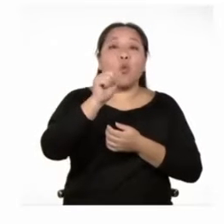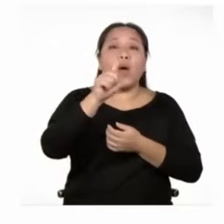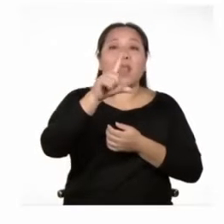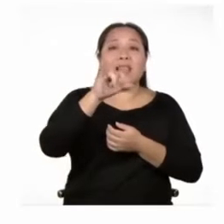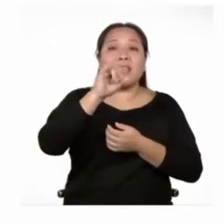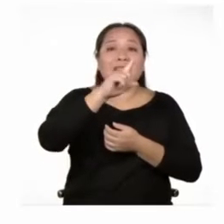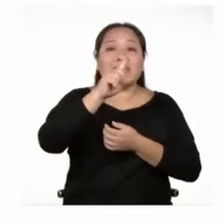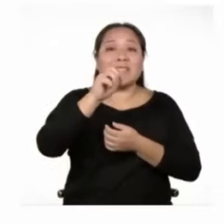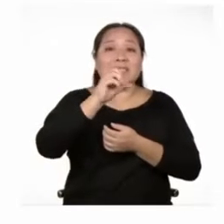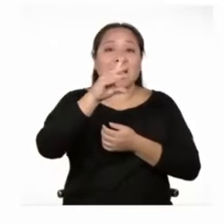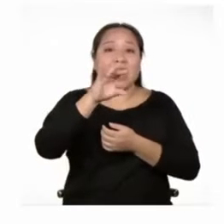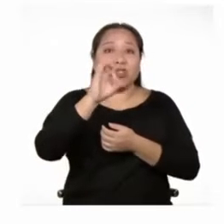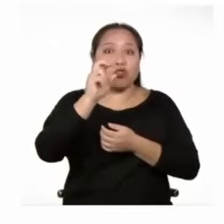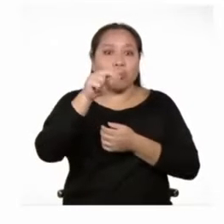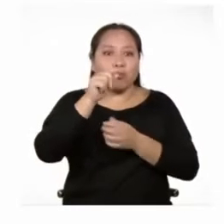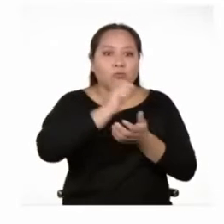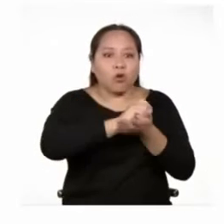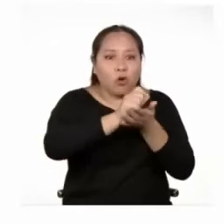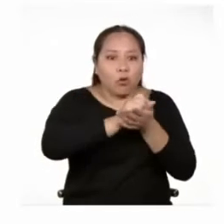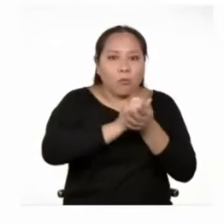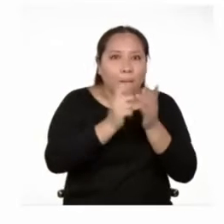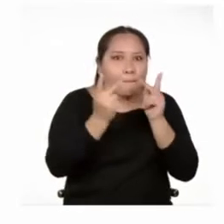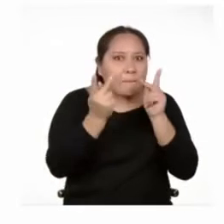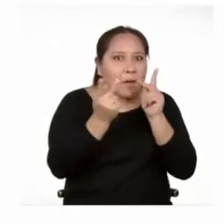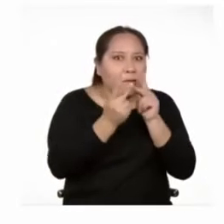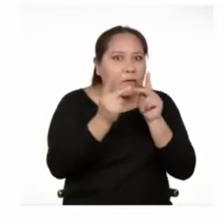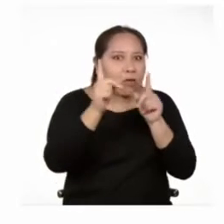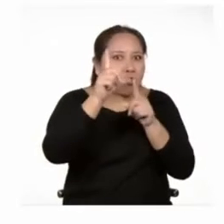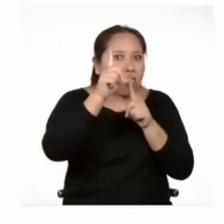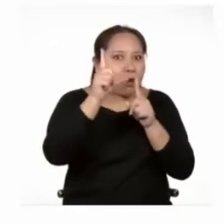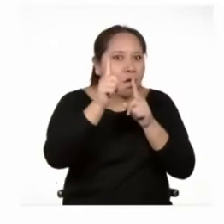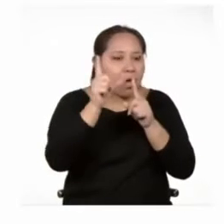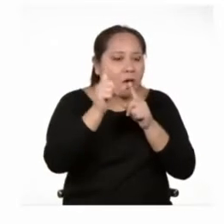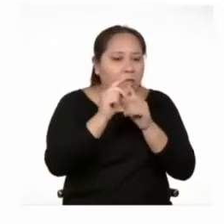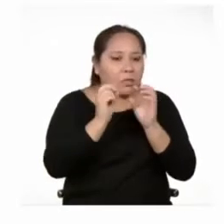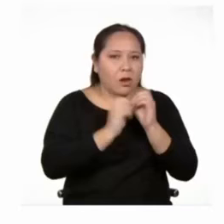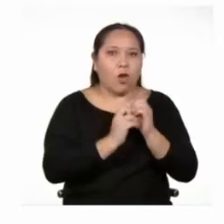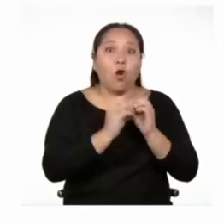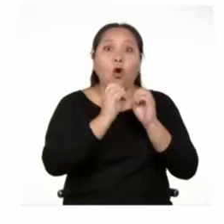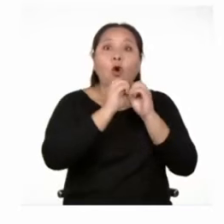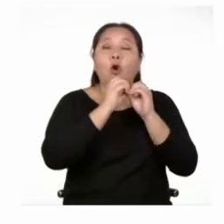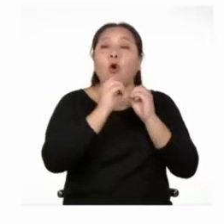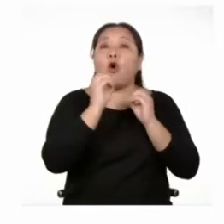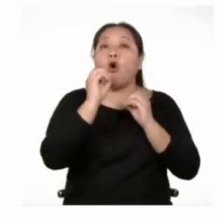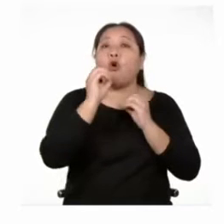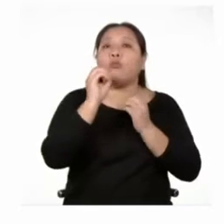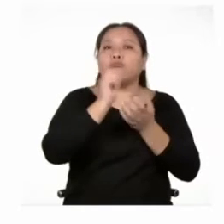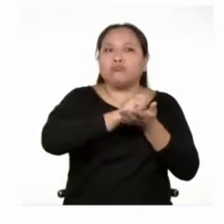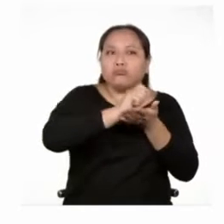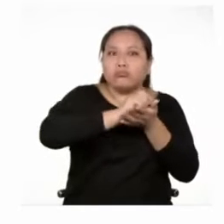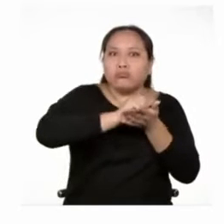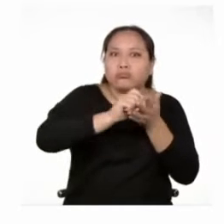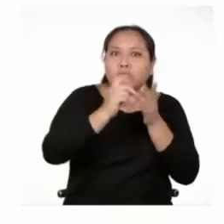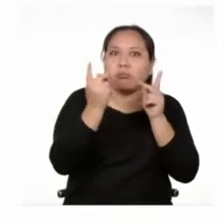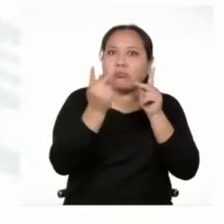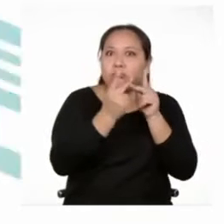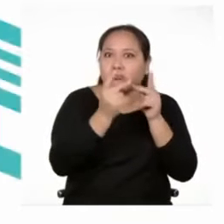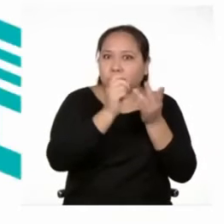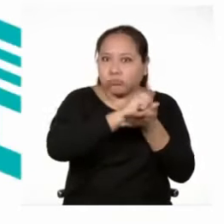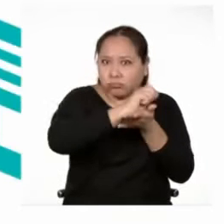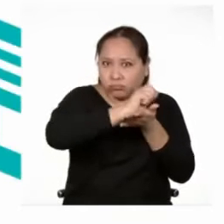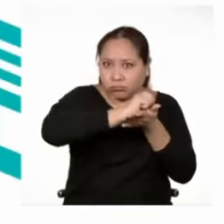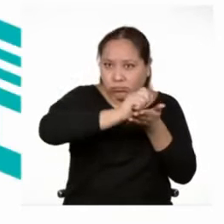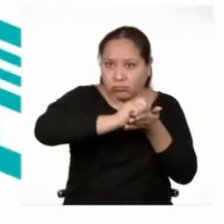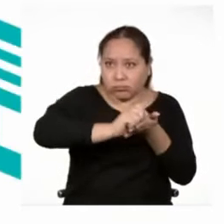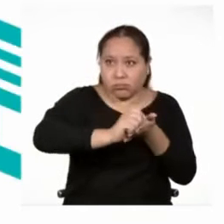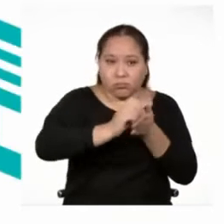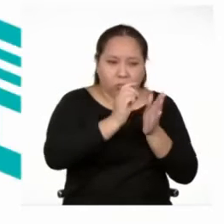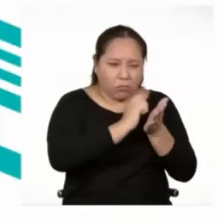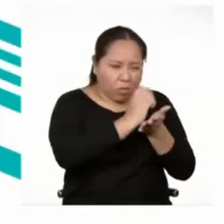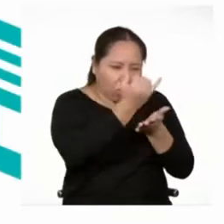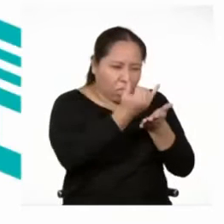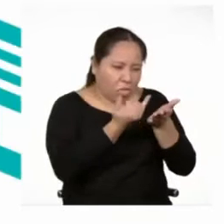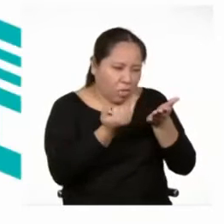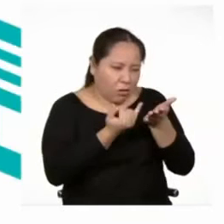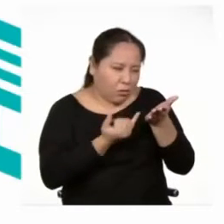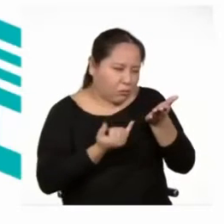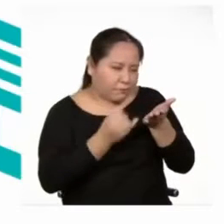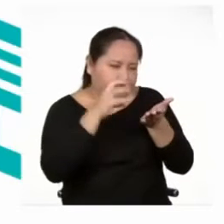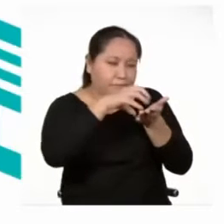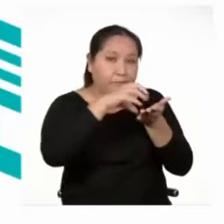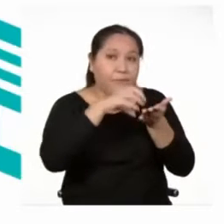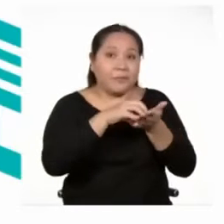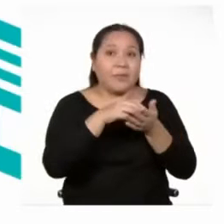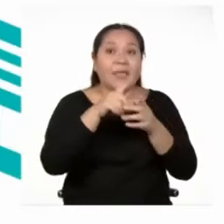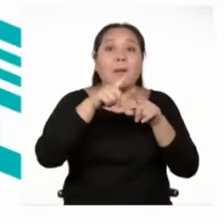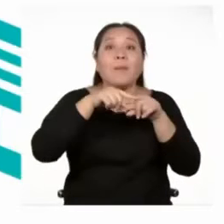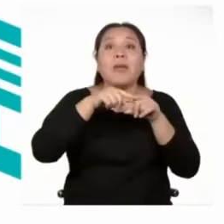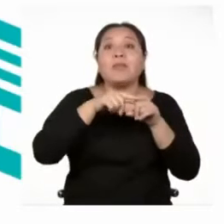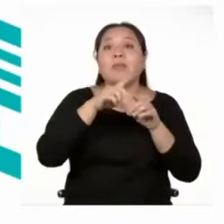Ortografía, gramática, contenido, tamaño y color de la letra y ubicación de los gráficos en el espacio. Recuerda que harás un díptico o